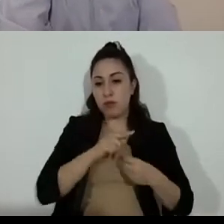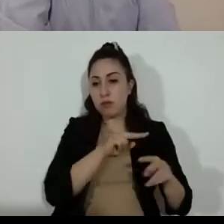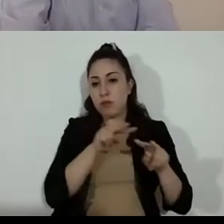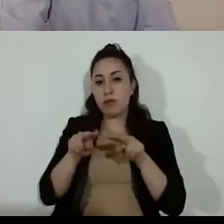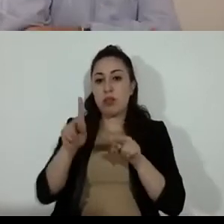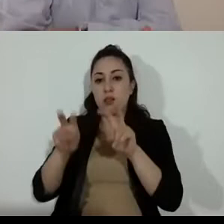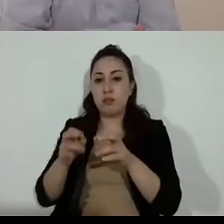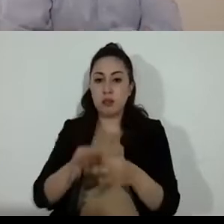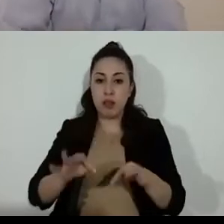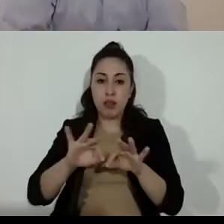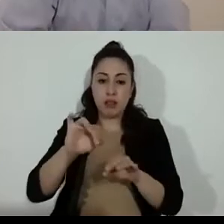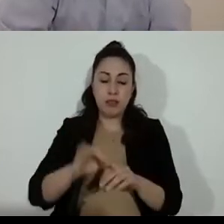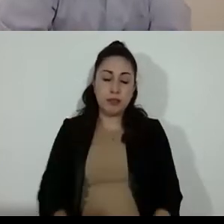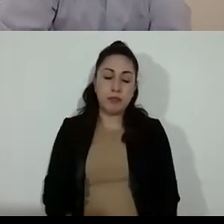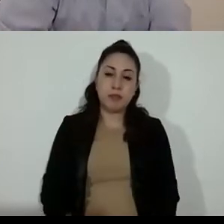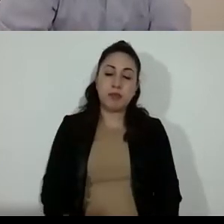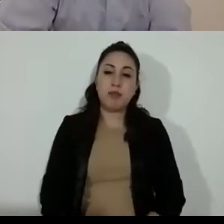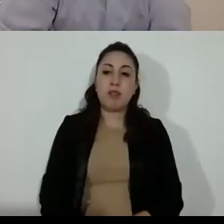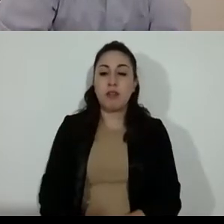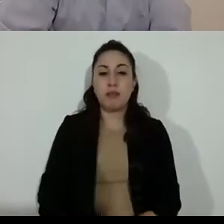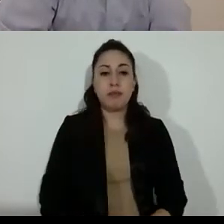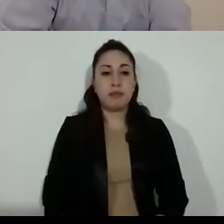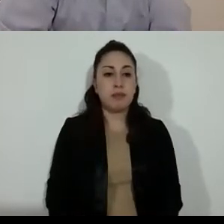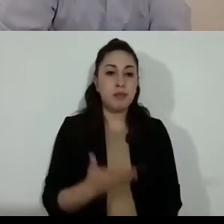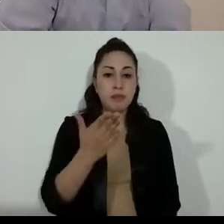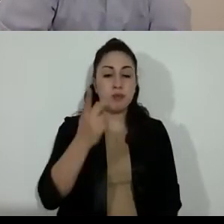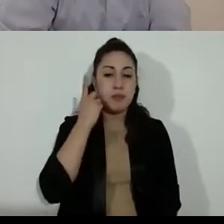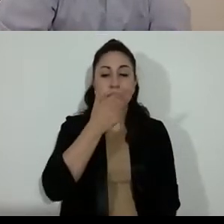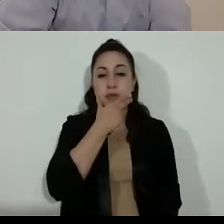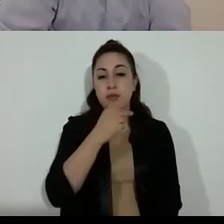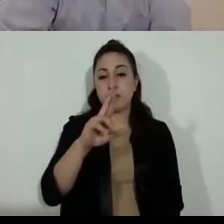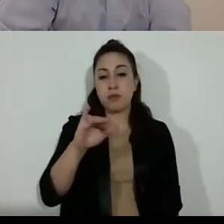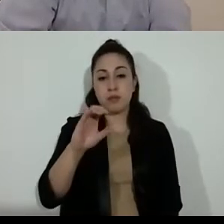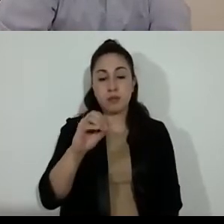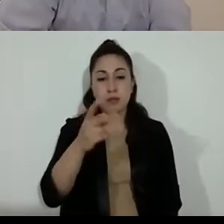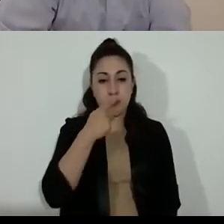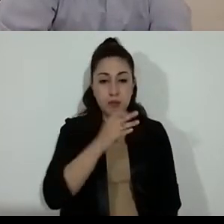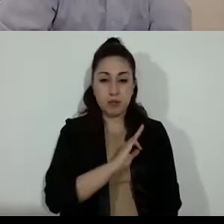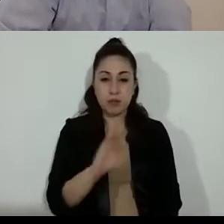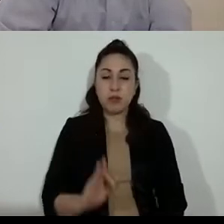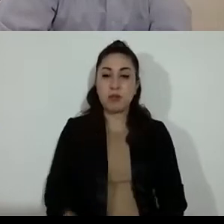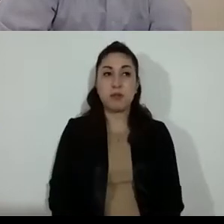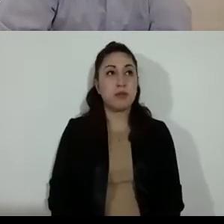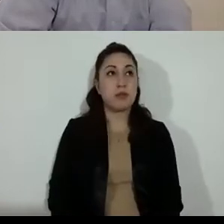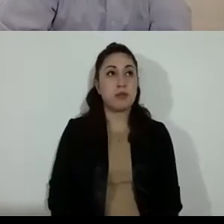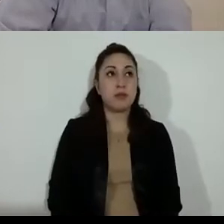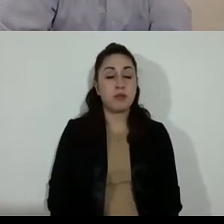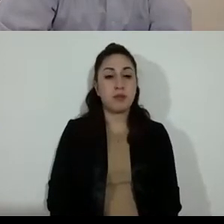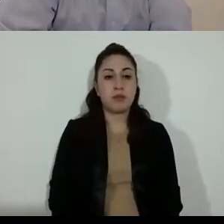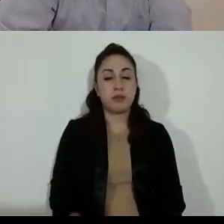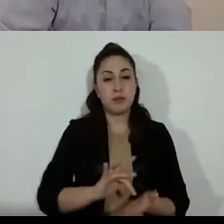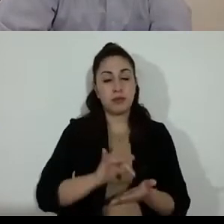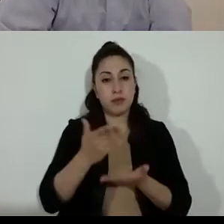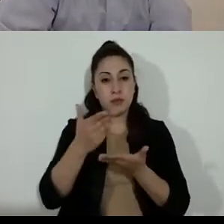Gracias. Gracias, diputado Lobo. Sí, diputado Ricardo Rubio. Adelante. Muchas gracias, diputado presidente.